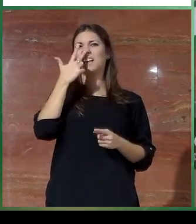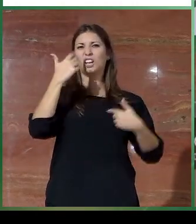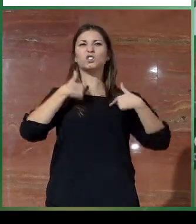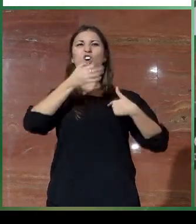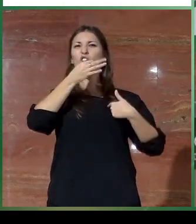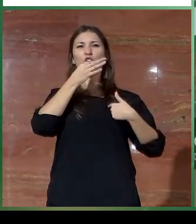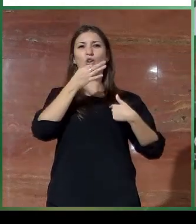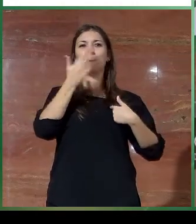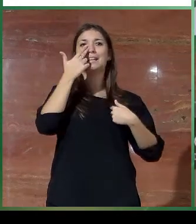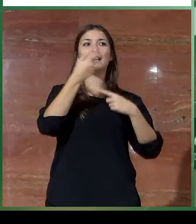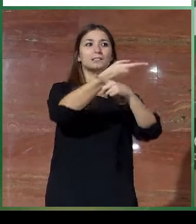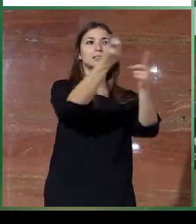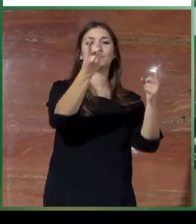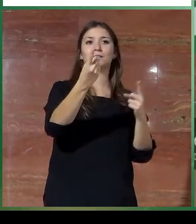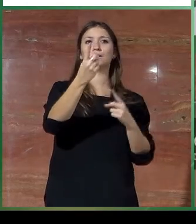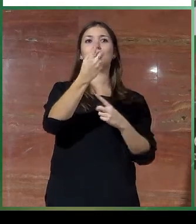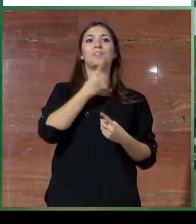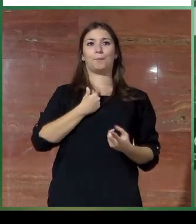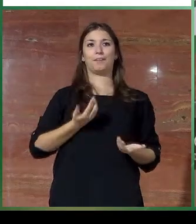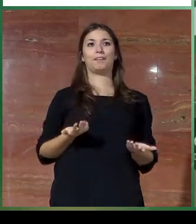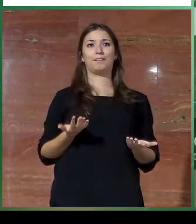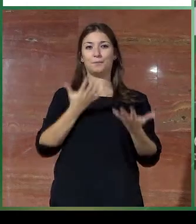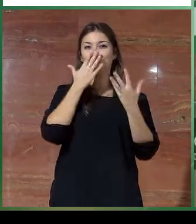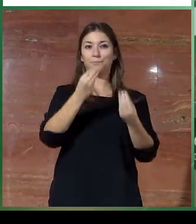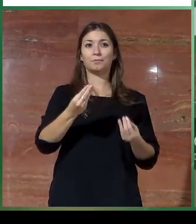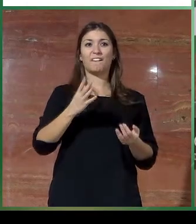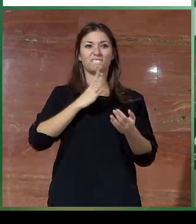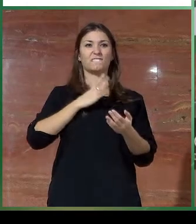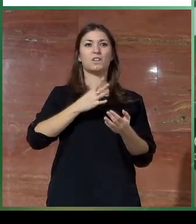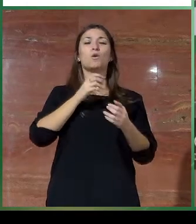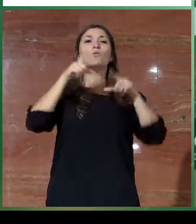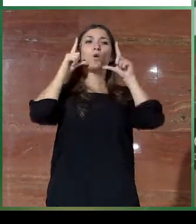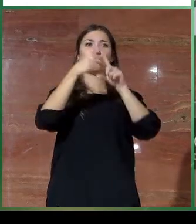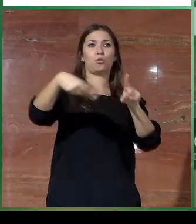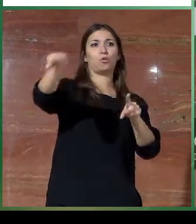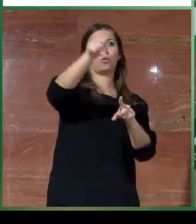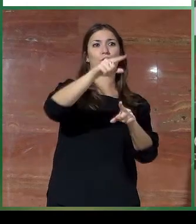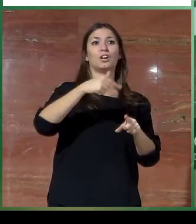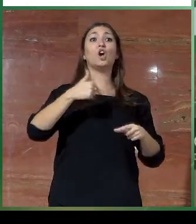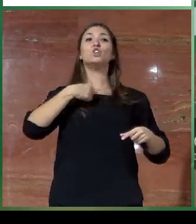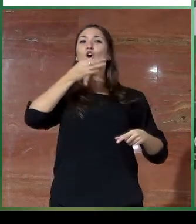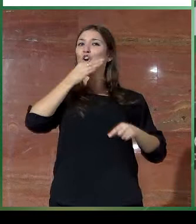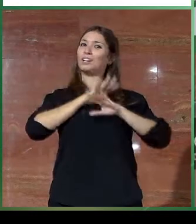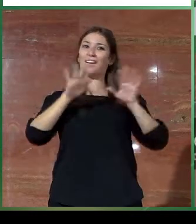vosotros que os preguntemos nosotros. Es decir, hablar vosotros. Os cedo mi palabra.